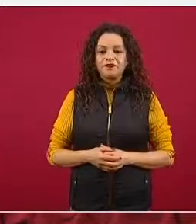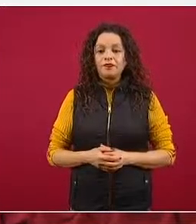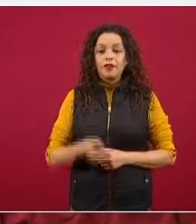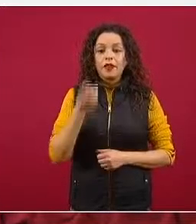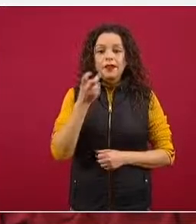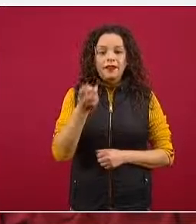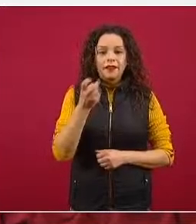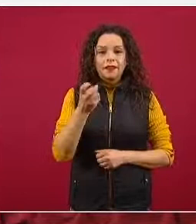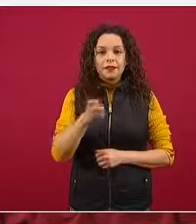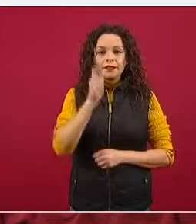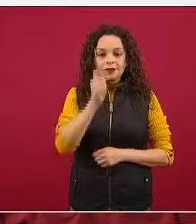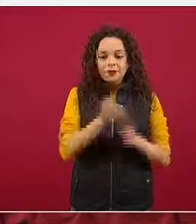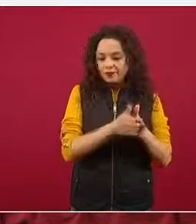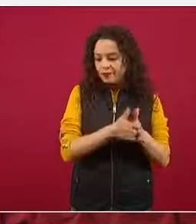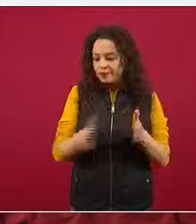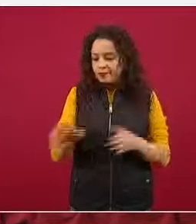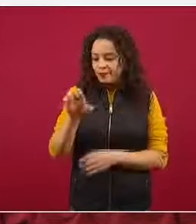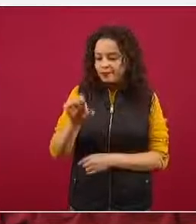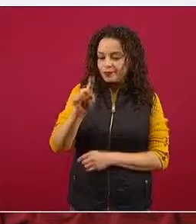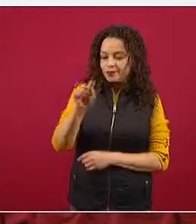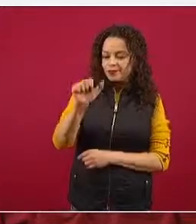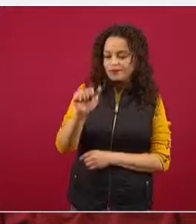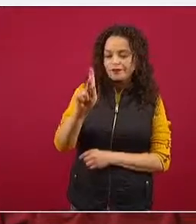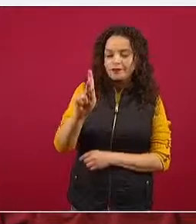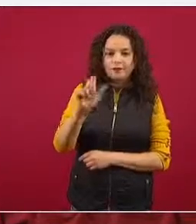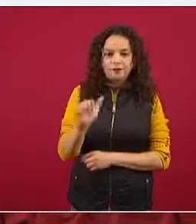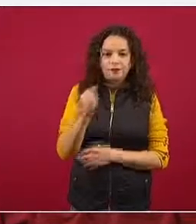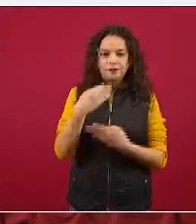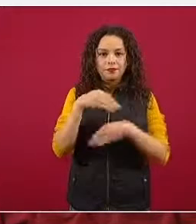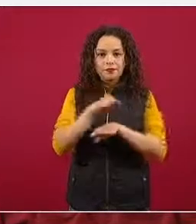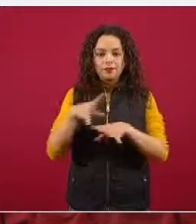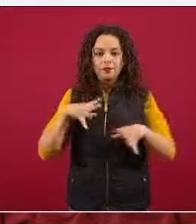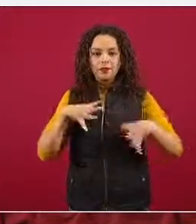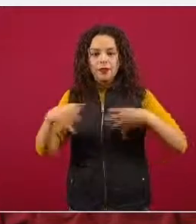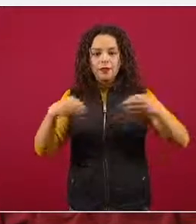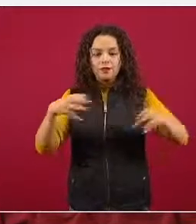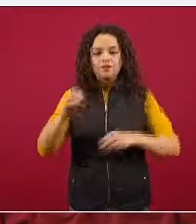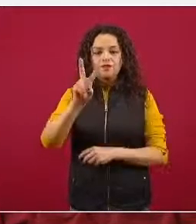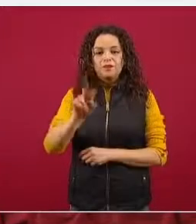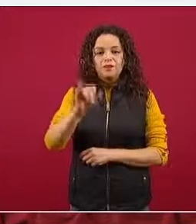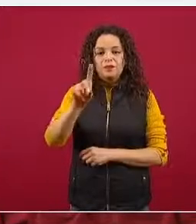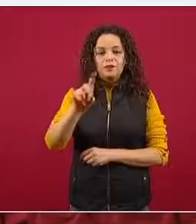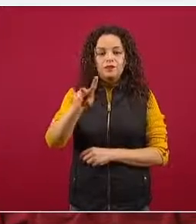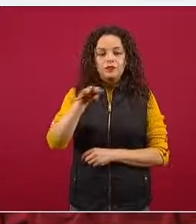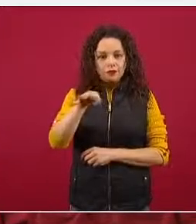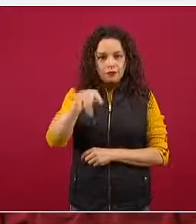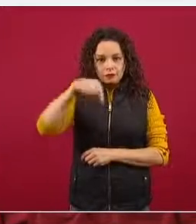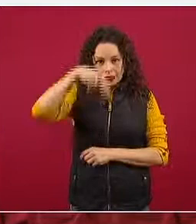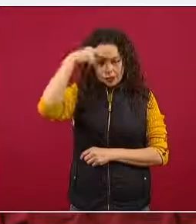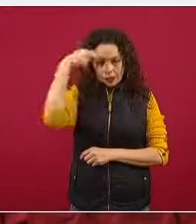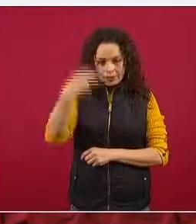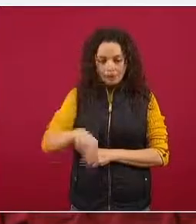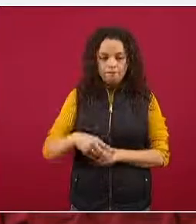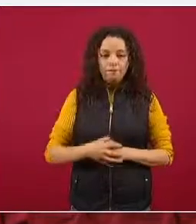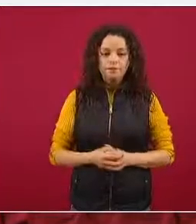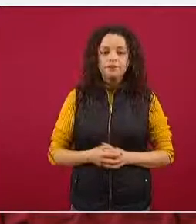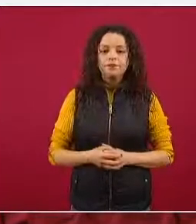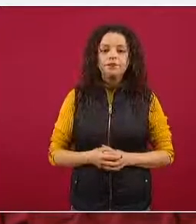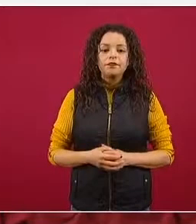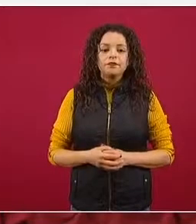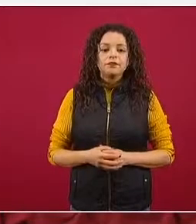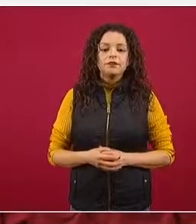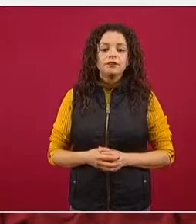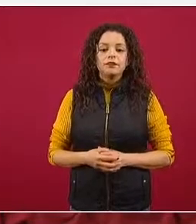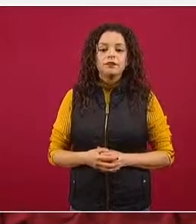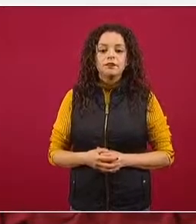etapa de la epidemia de COVID-19 en nuestro país, caracterizada por